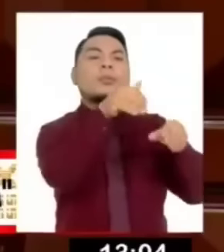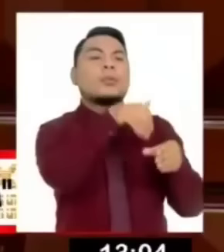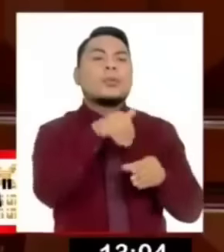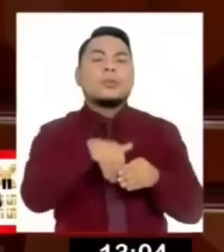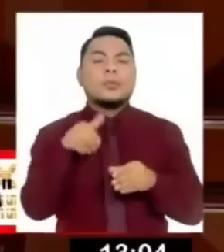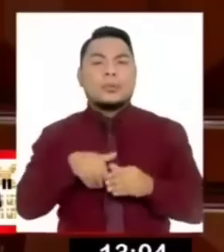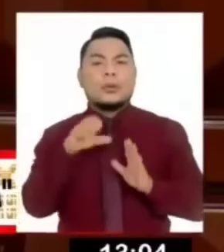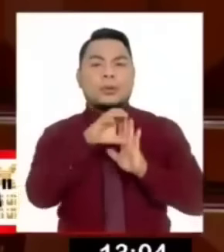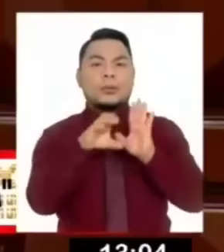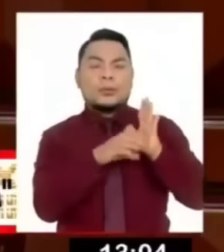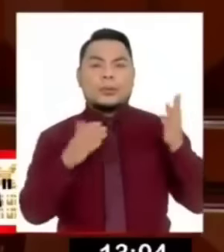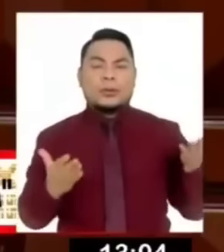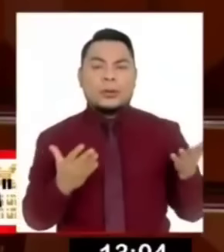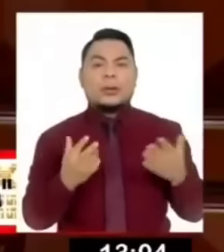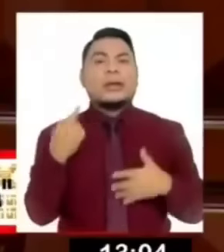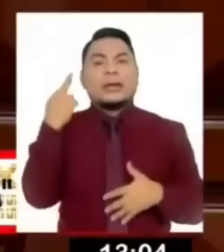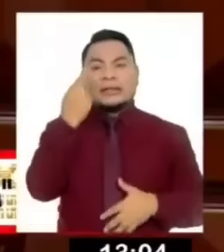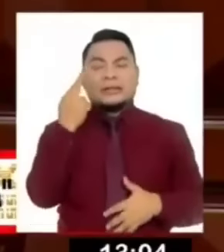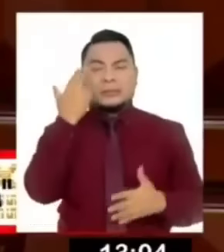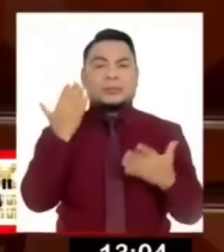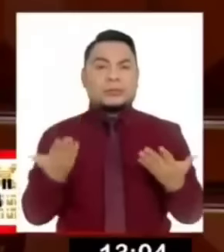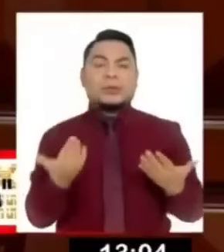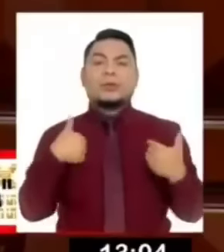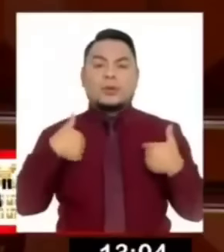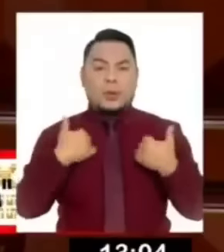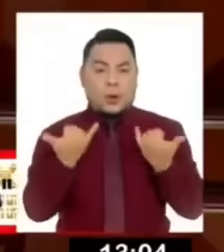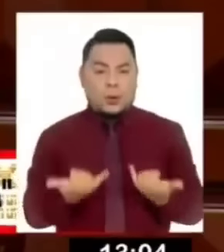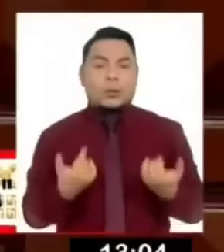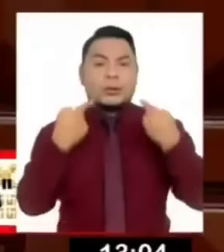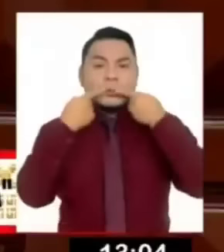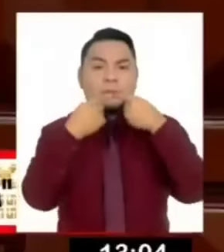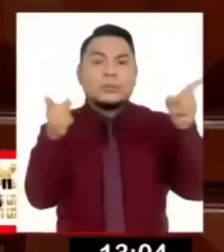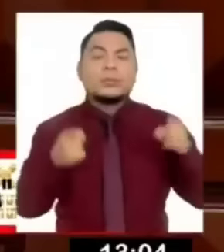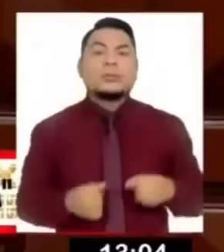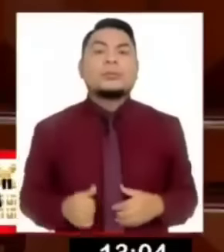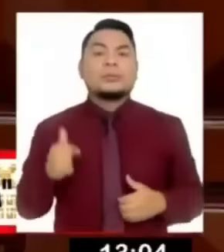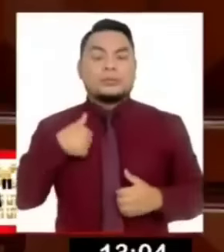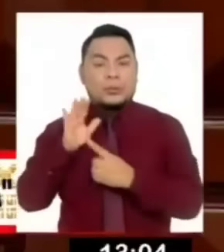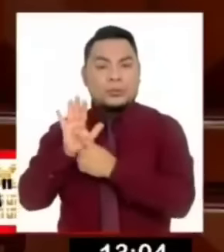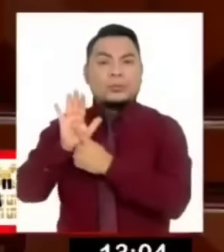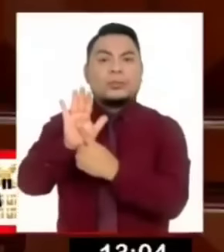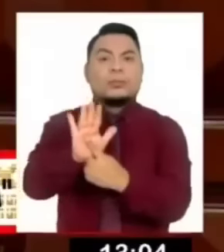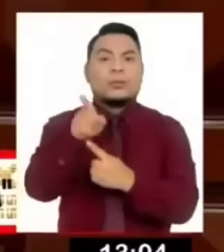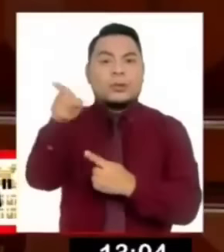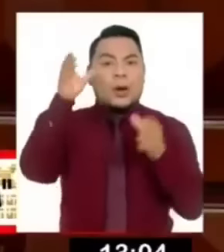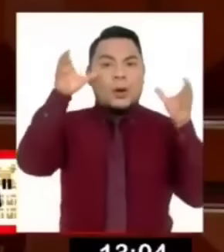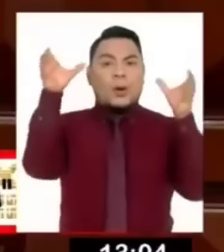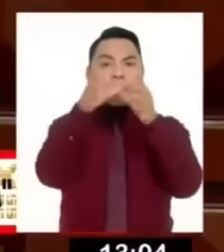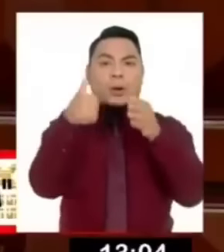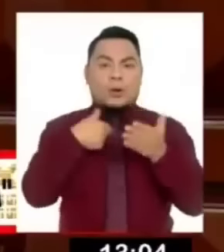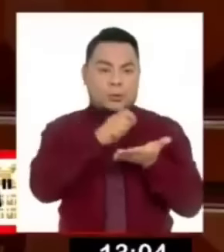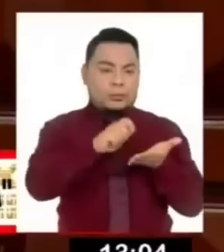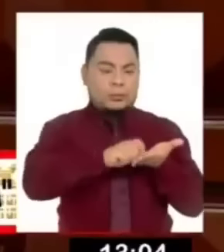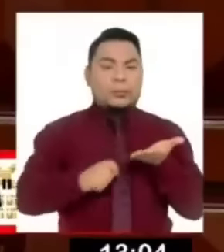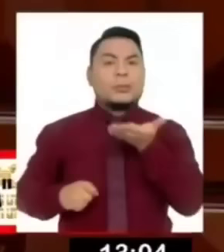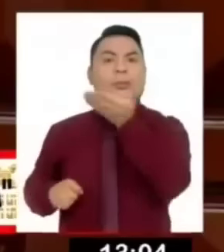cliente. Es por ello que anuncio que presentaremos ante el Congreso de la